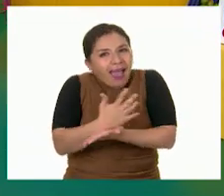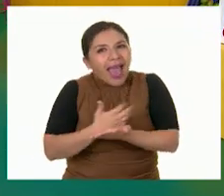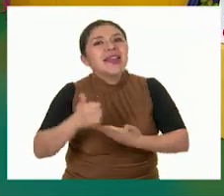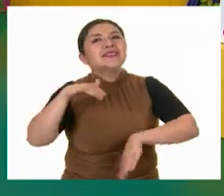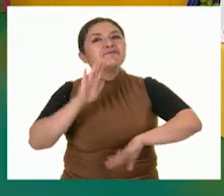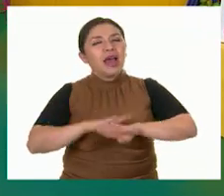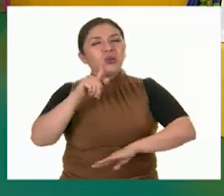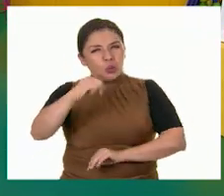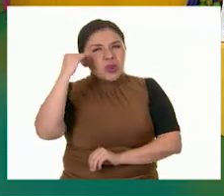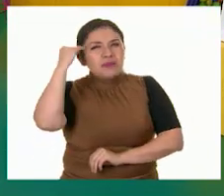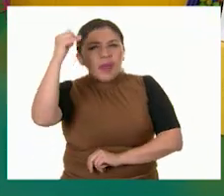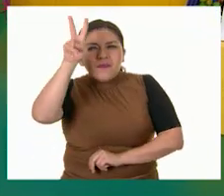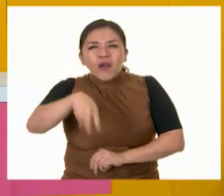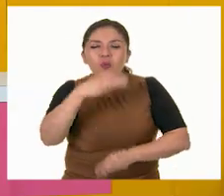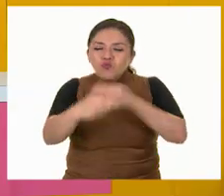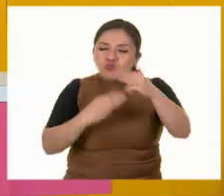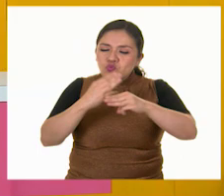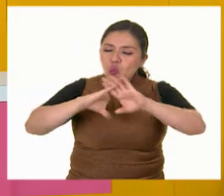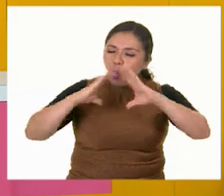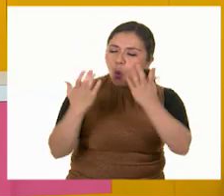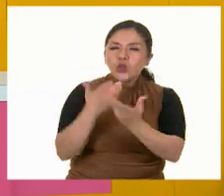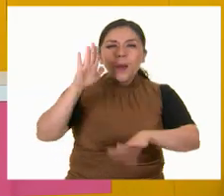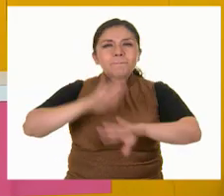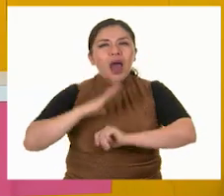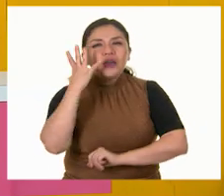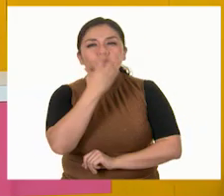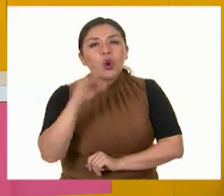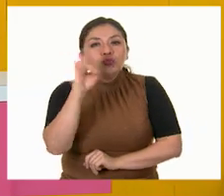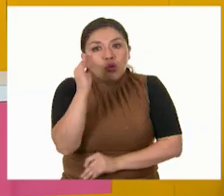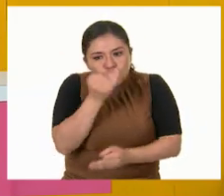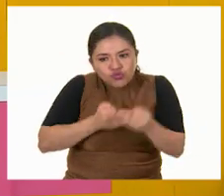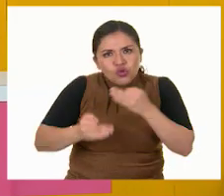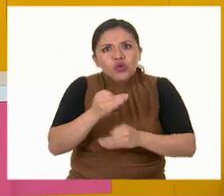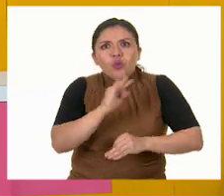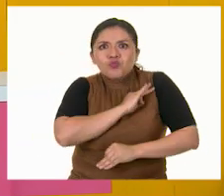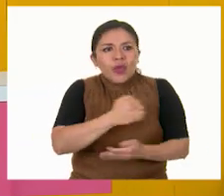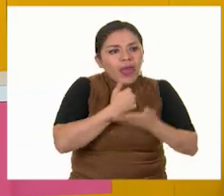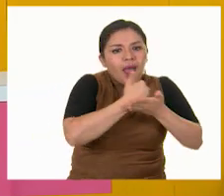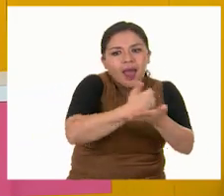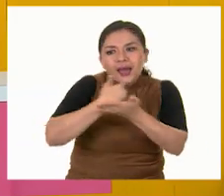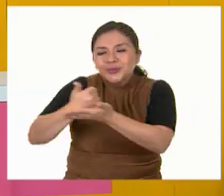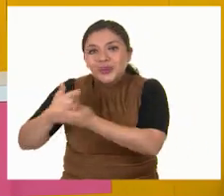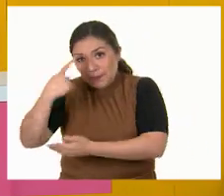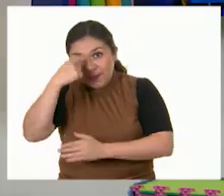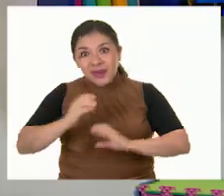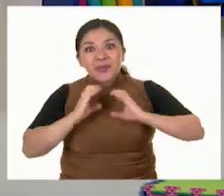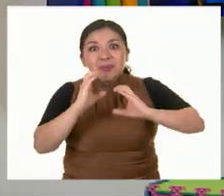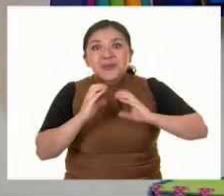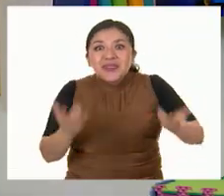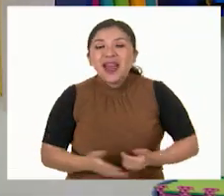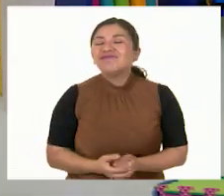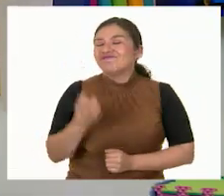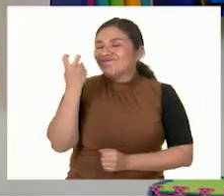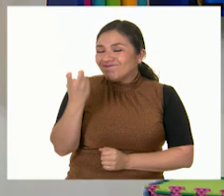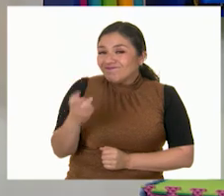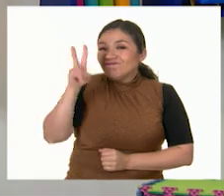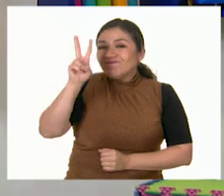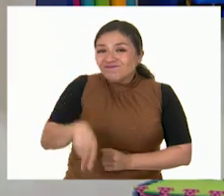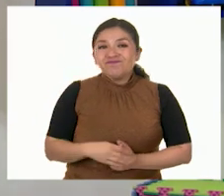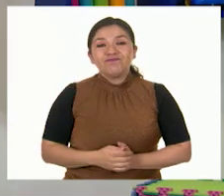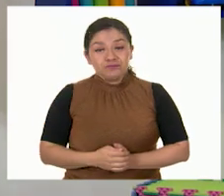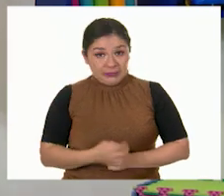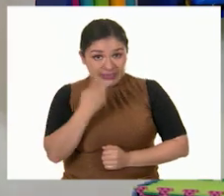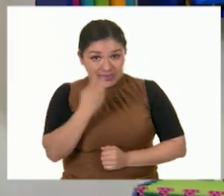Imagínate qué mundo tan lindo si todos hiciéramos cosas por cuidar a los demás. Exacto, maestra. Entonces,